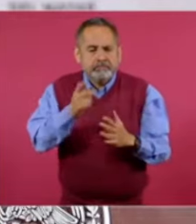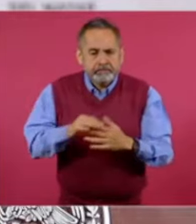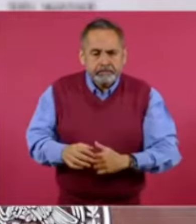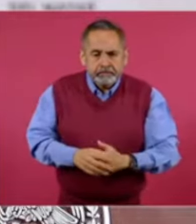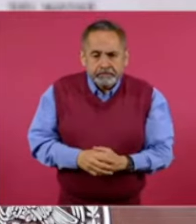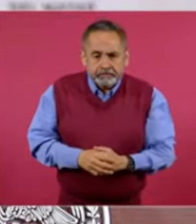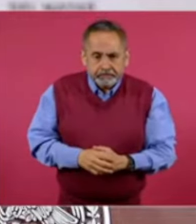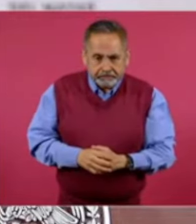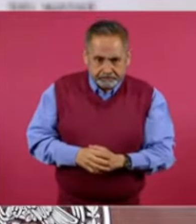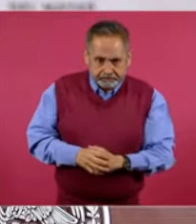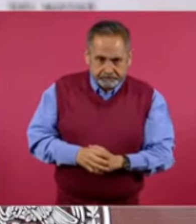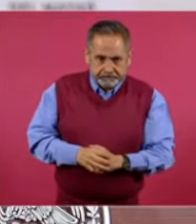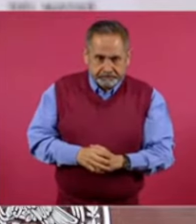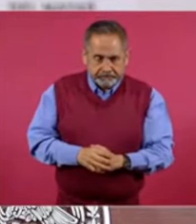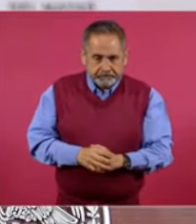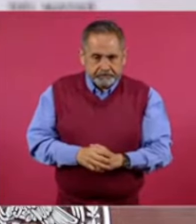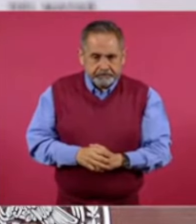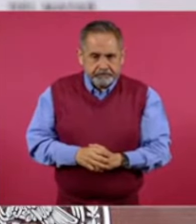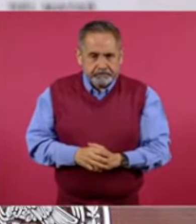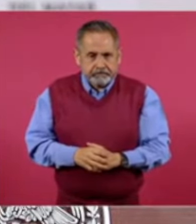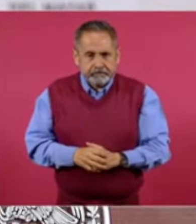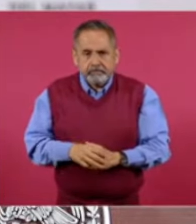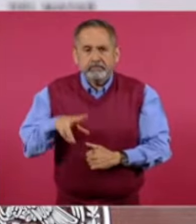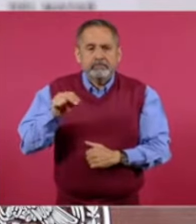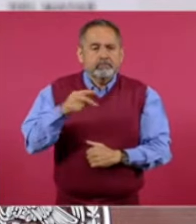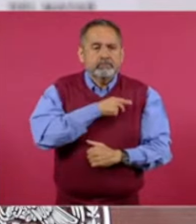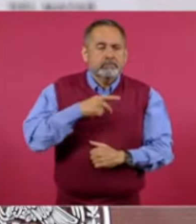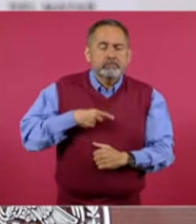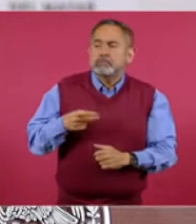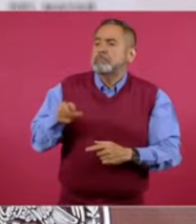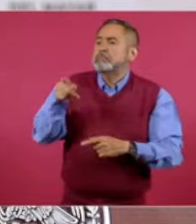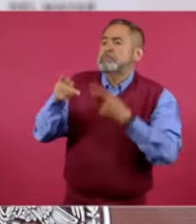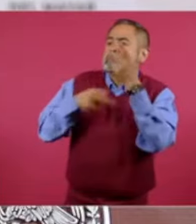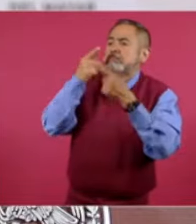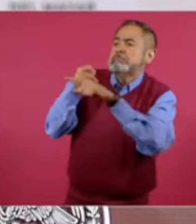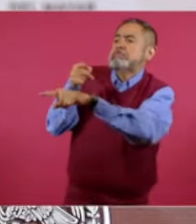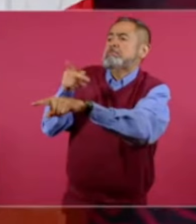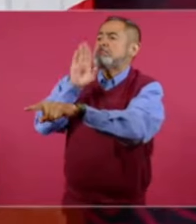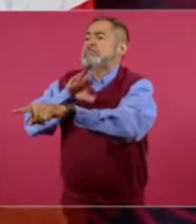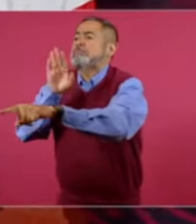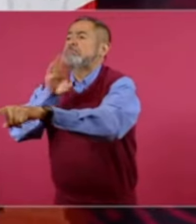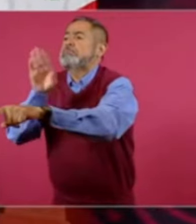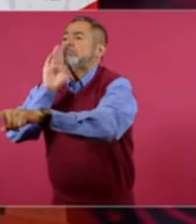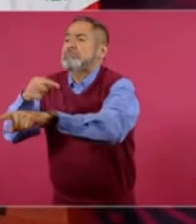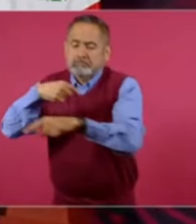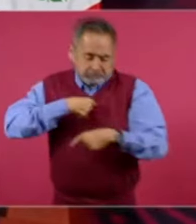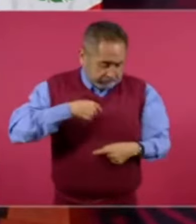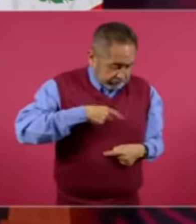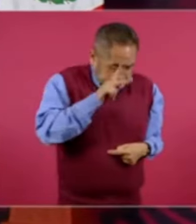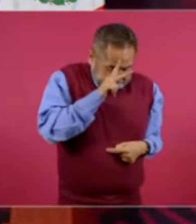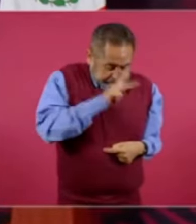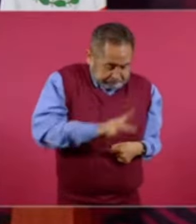no ser candil de la calle y oscuridad de la casa.